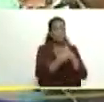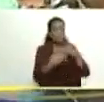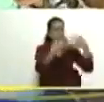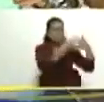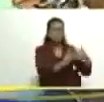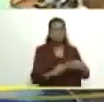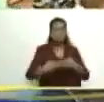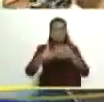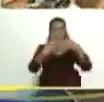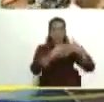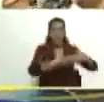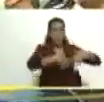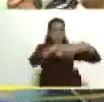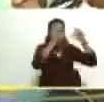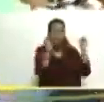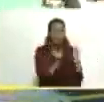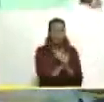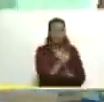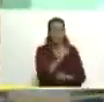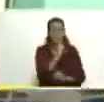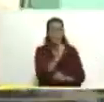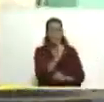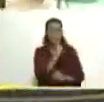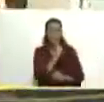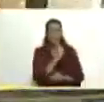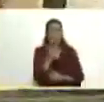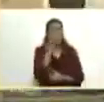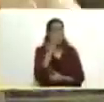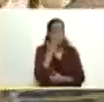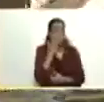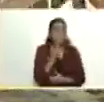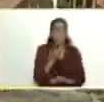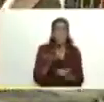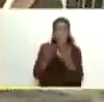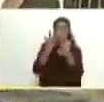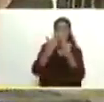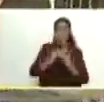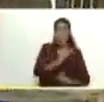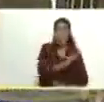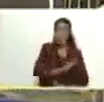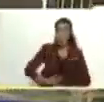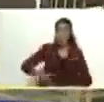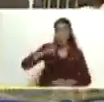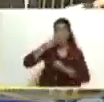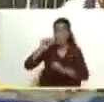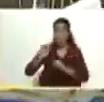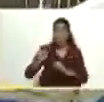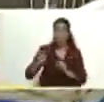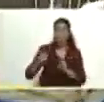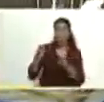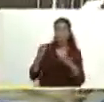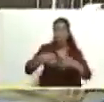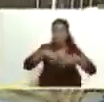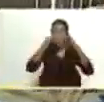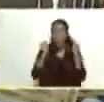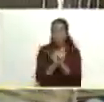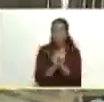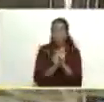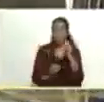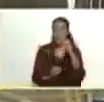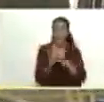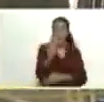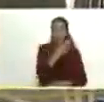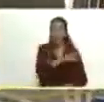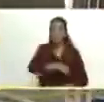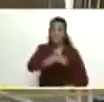imperio más genocida de todos los tiempos. Mi mamá dice que nuestro presidente es un hombre guerrero y que la creación de las